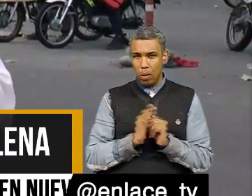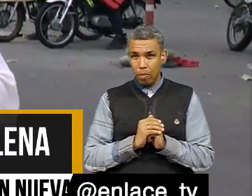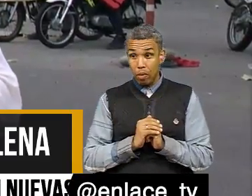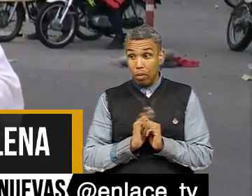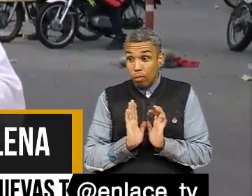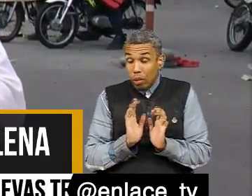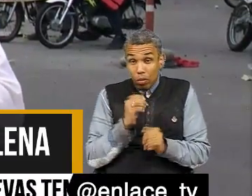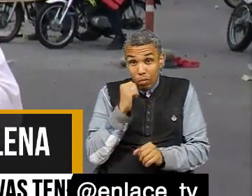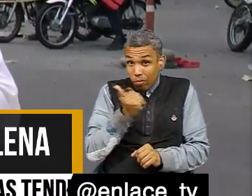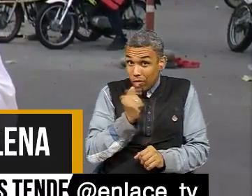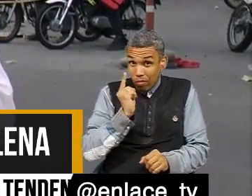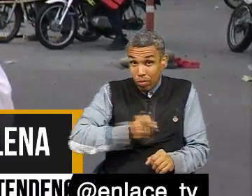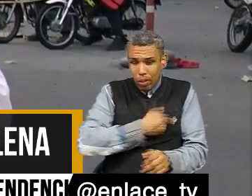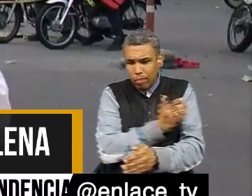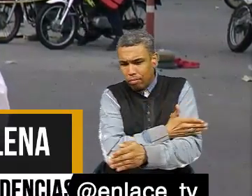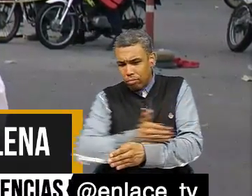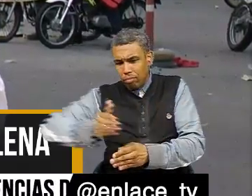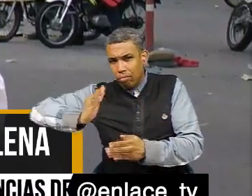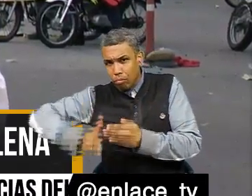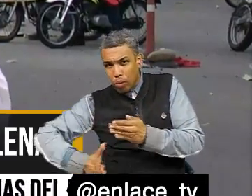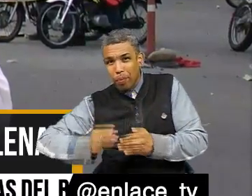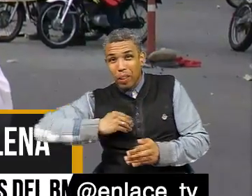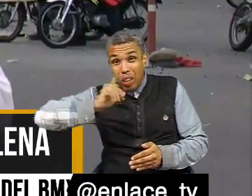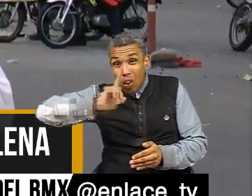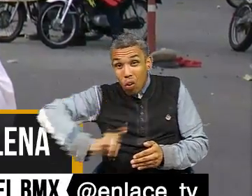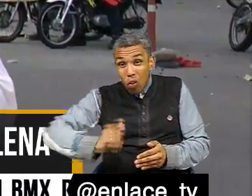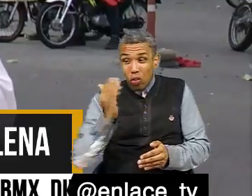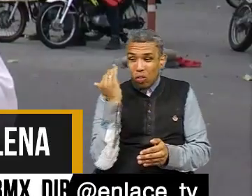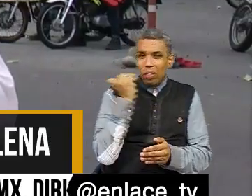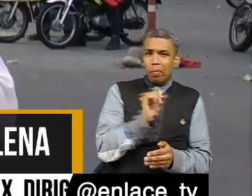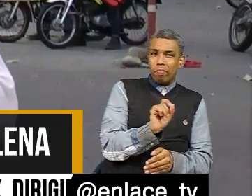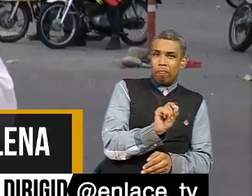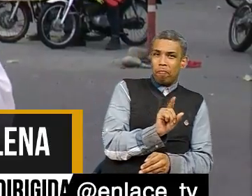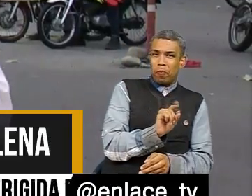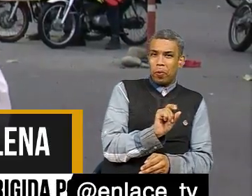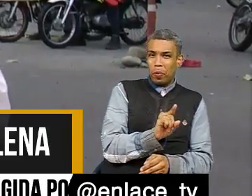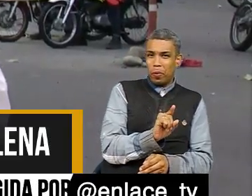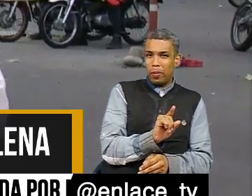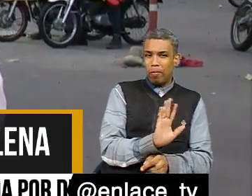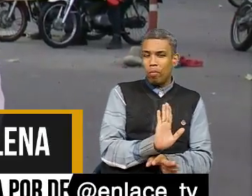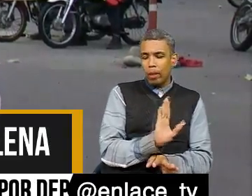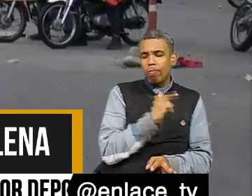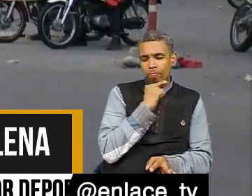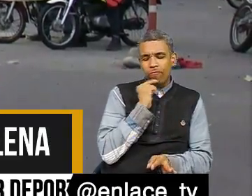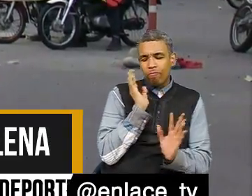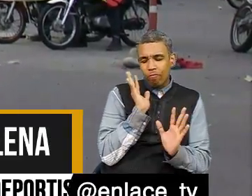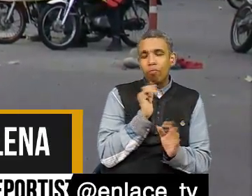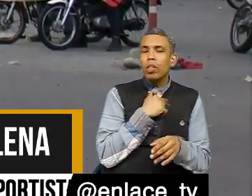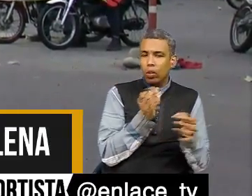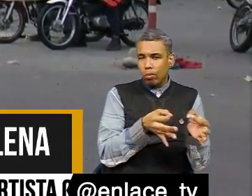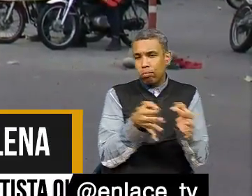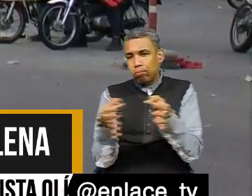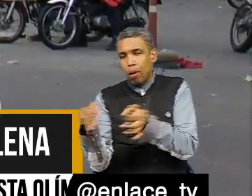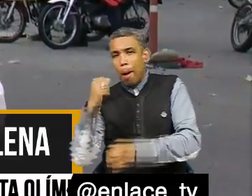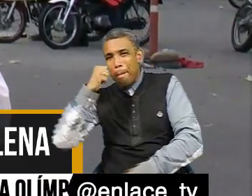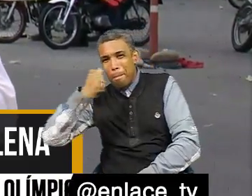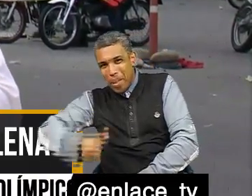principio se había hablado del 11 de julio, porque fue festivo el 11 de junio pasado, se han cumplido los 30 días y se ha fijado la fecha de